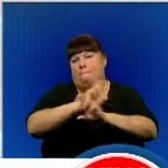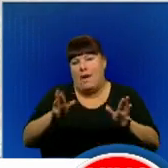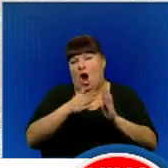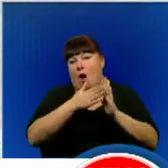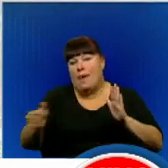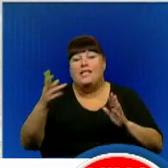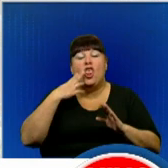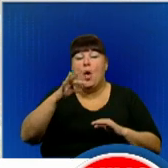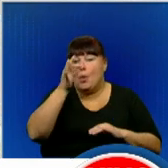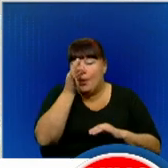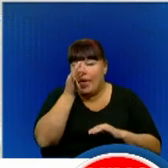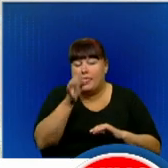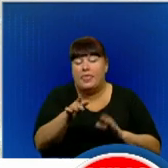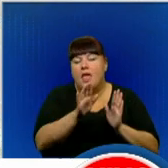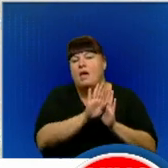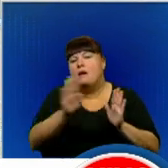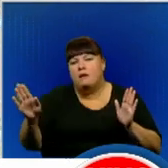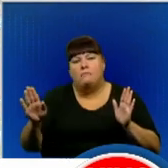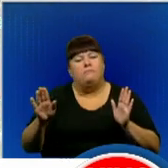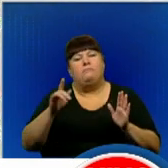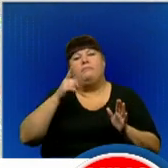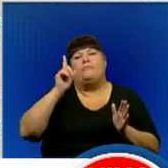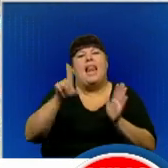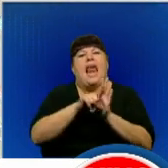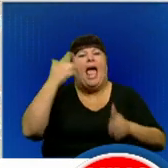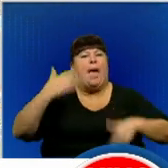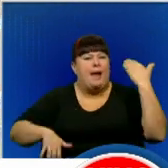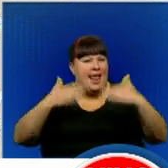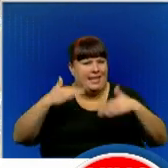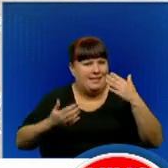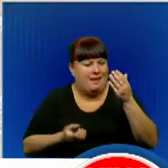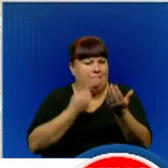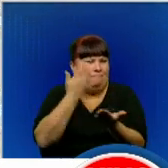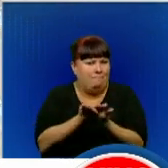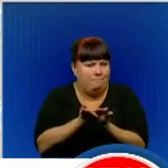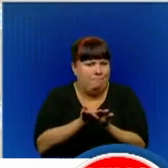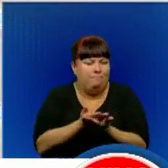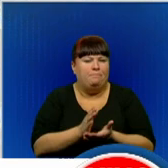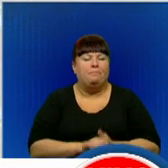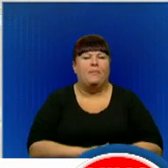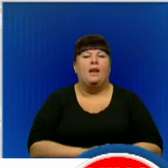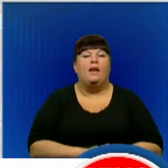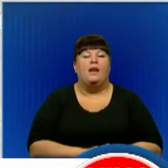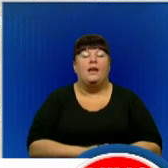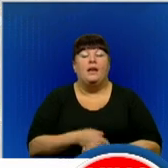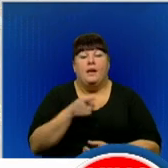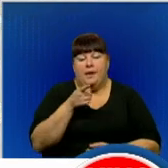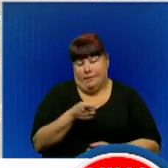del 2020 que se dictará una ley de emergencia emergente editor